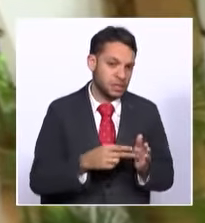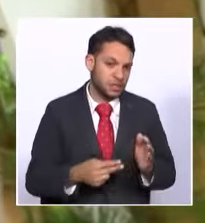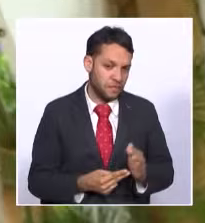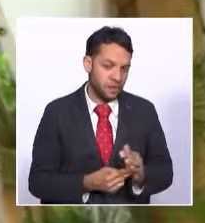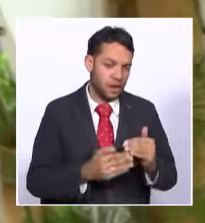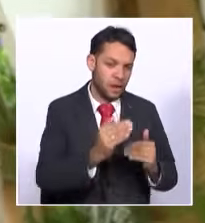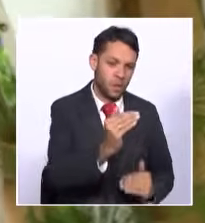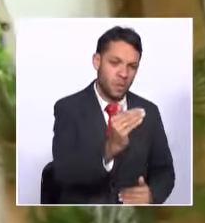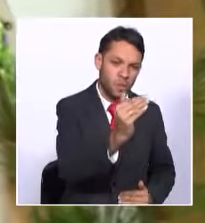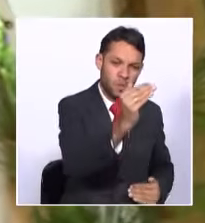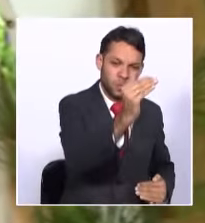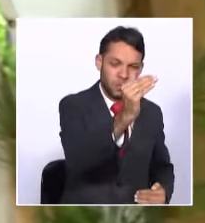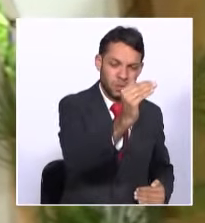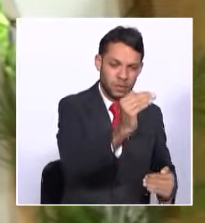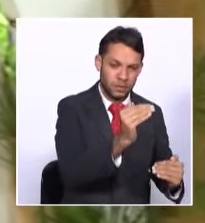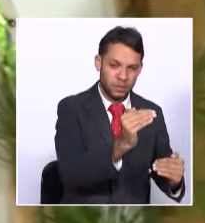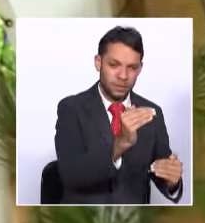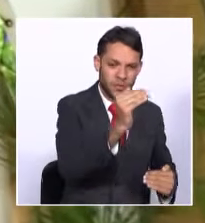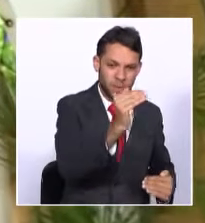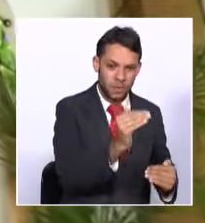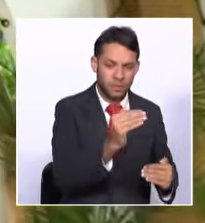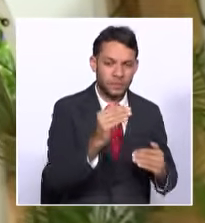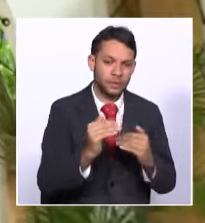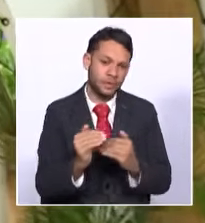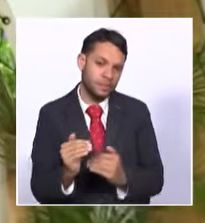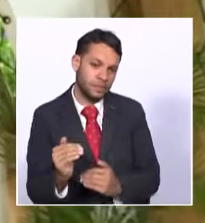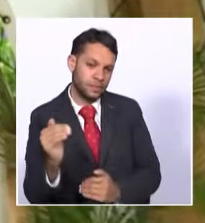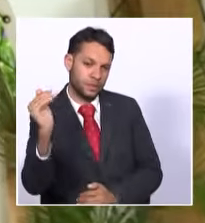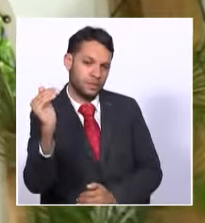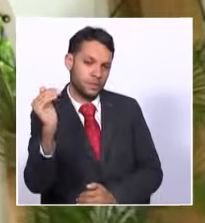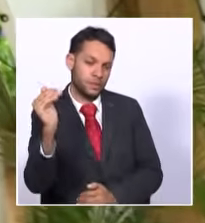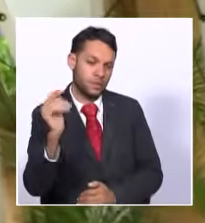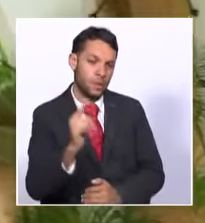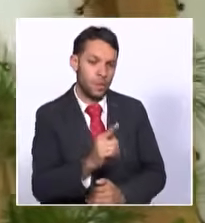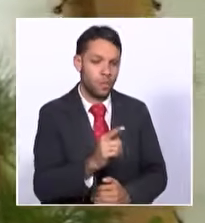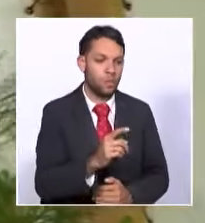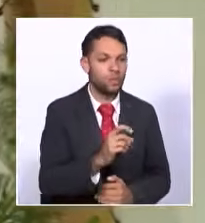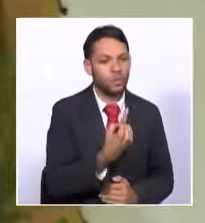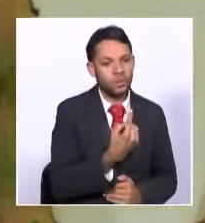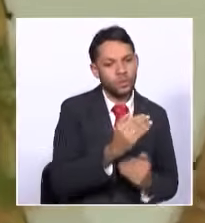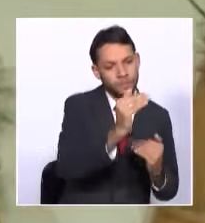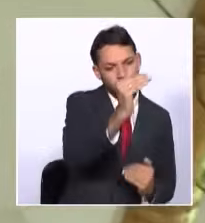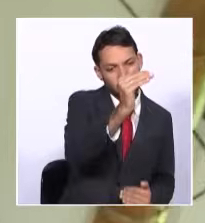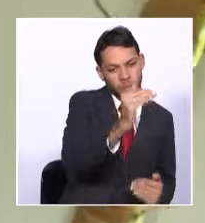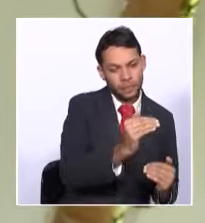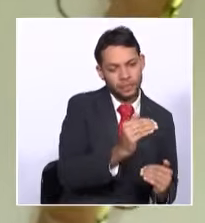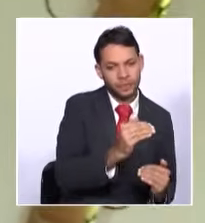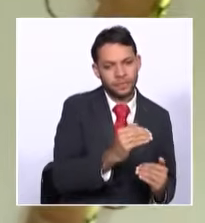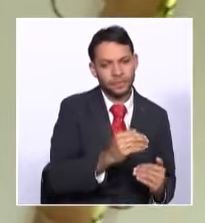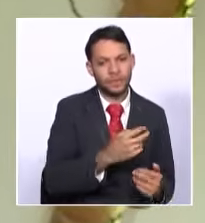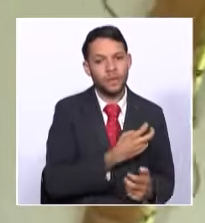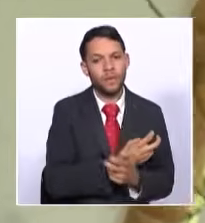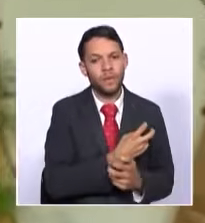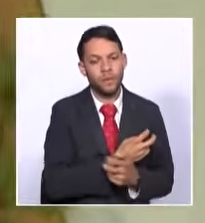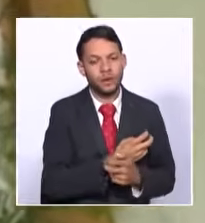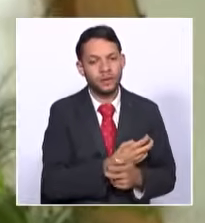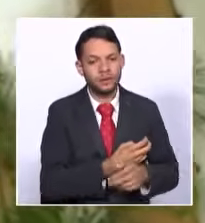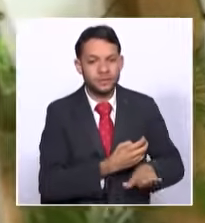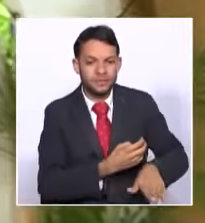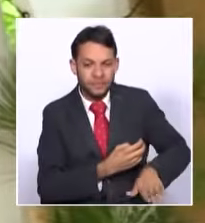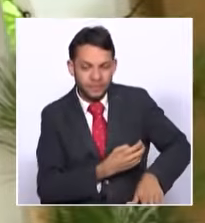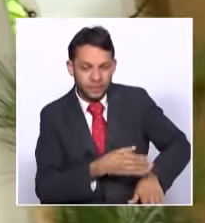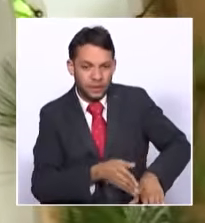desde la parte estructural, es decir, un huesito puede que esté más cortico que el otro, sea el fémur, sea la tibia, o porque ya hay